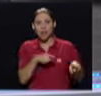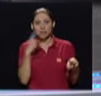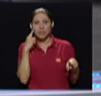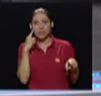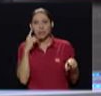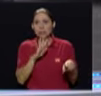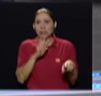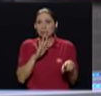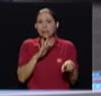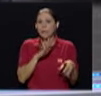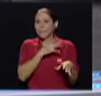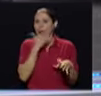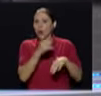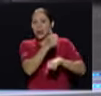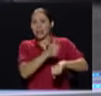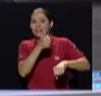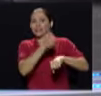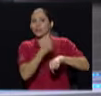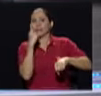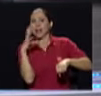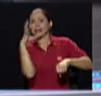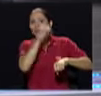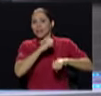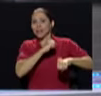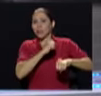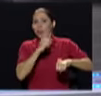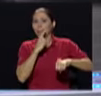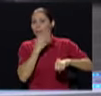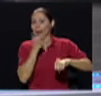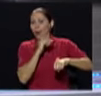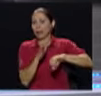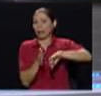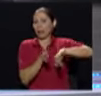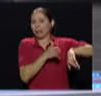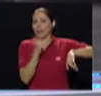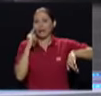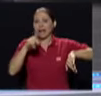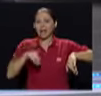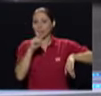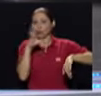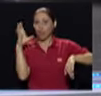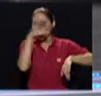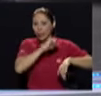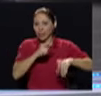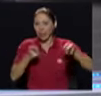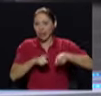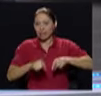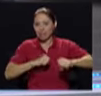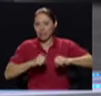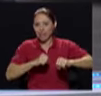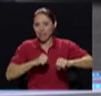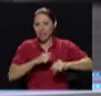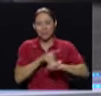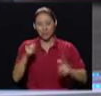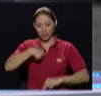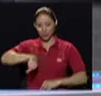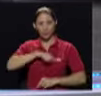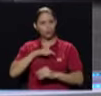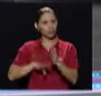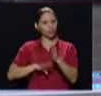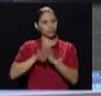dé cuenta que estamos produciendo sismicidad. En ese sentido, en el país vamos adelante con estas